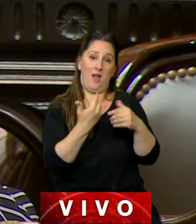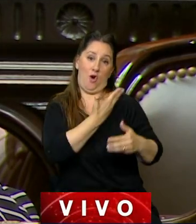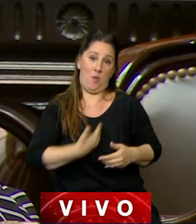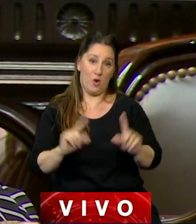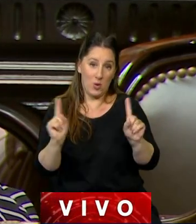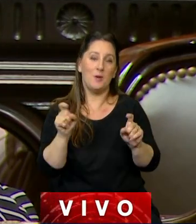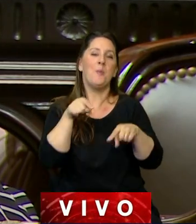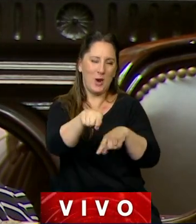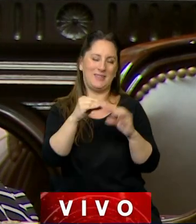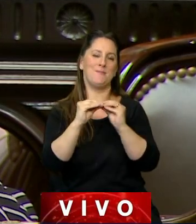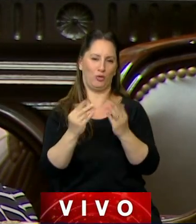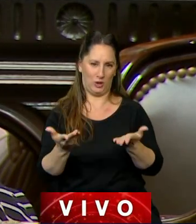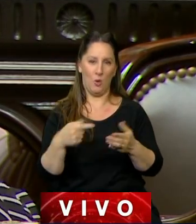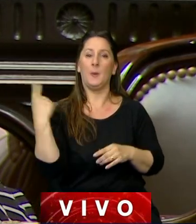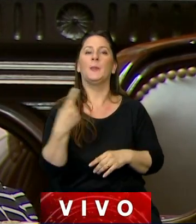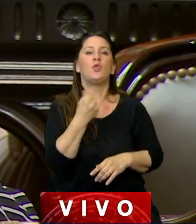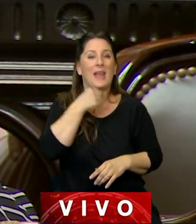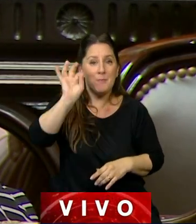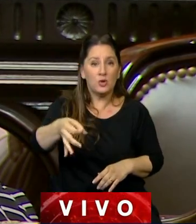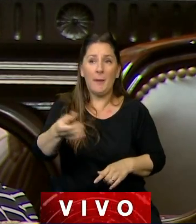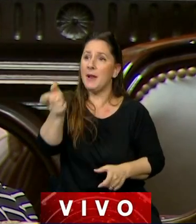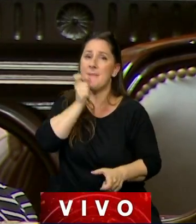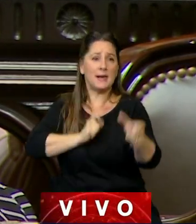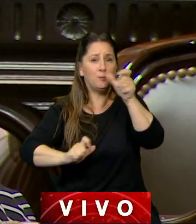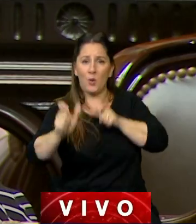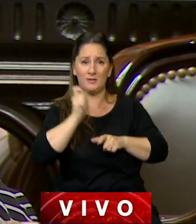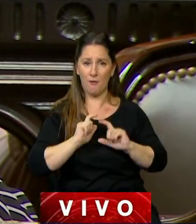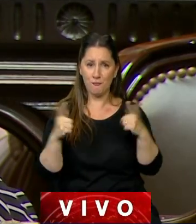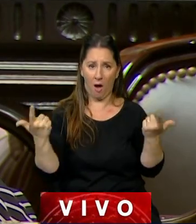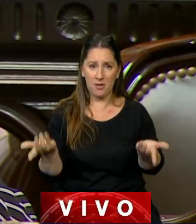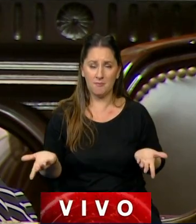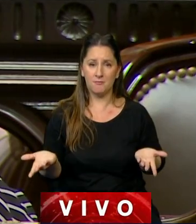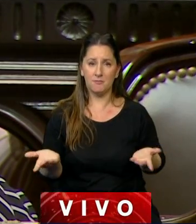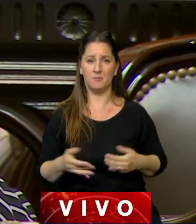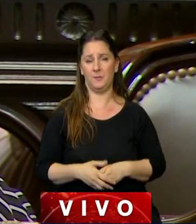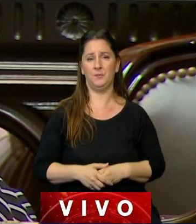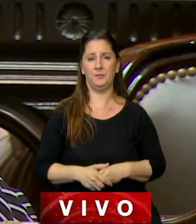por estas cosas. Porque cuando queremos saber no tenemos respuesta. Porque no podemos...